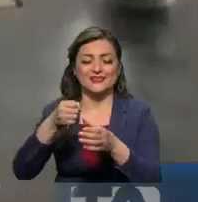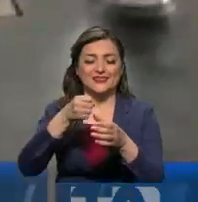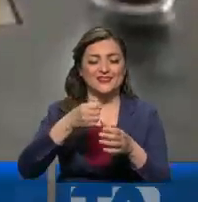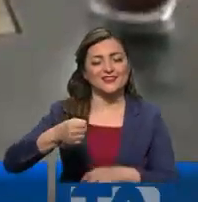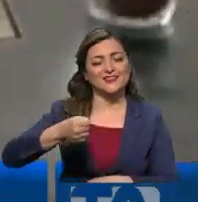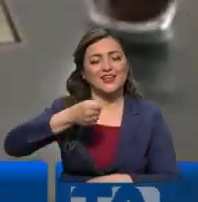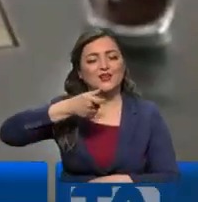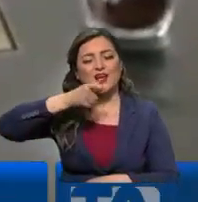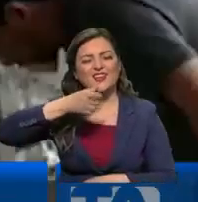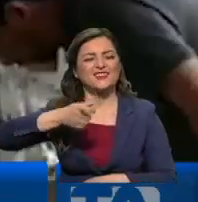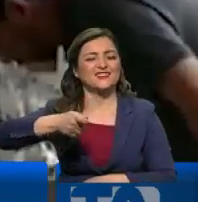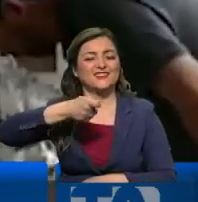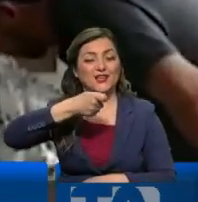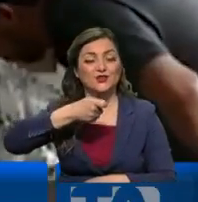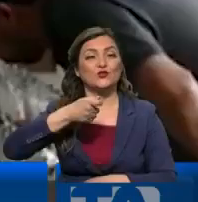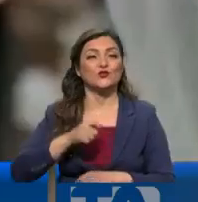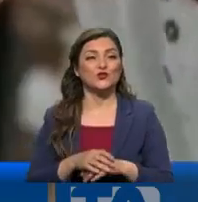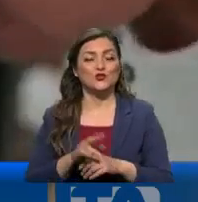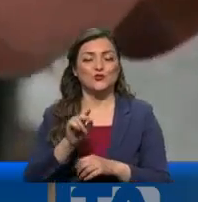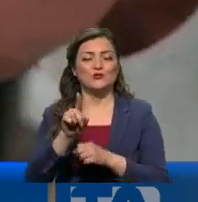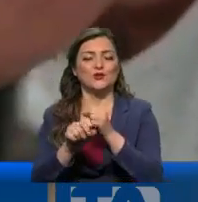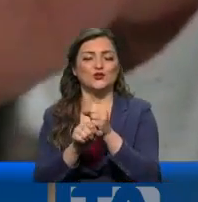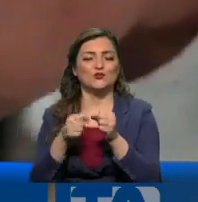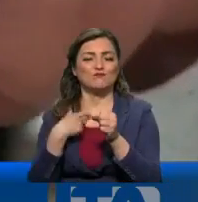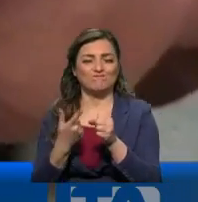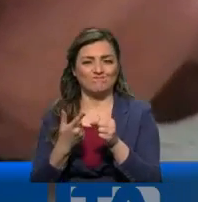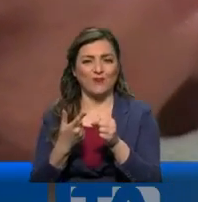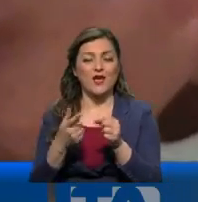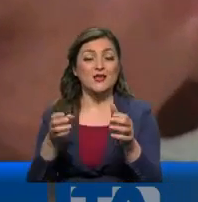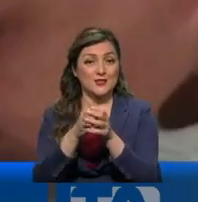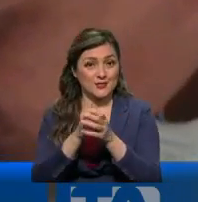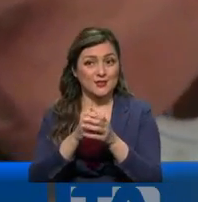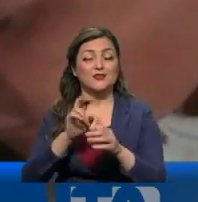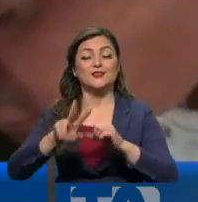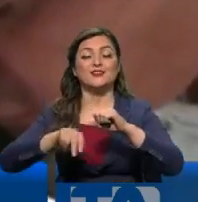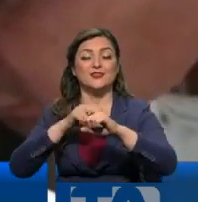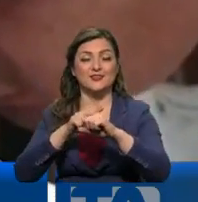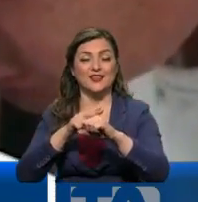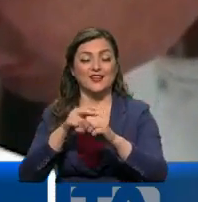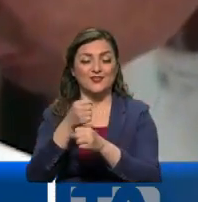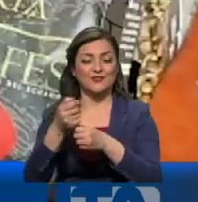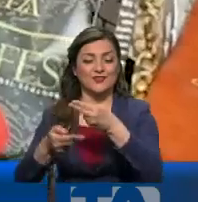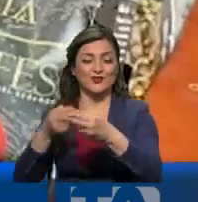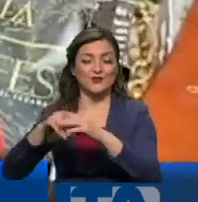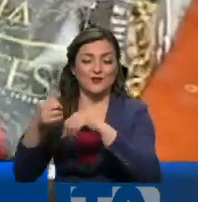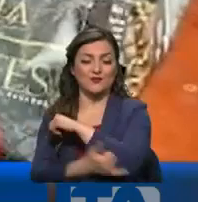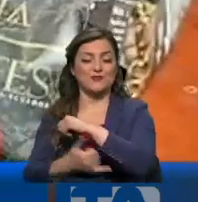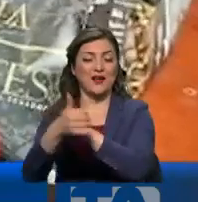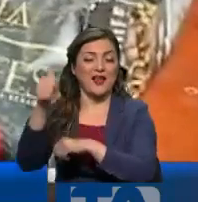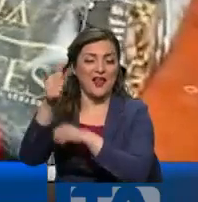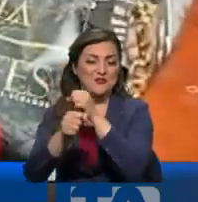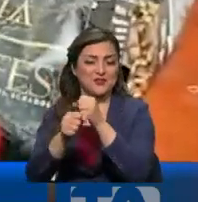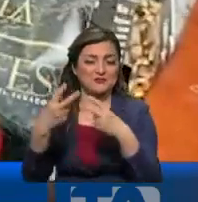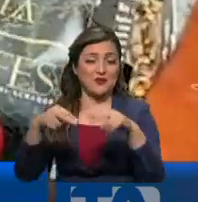es patrocinada por la Asociación Nacional de Exportadores de Café, y el año anterior, gracias a este concurso, Ecuador logró tener récords